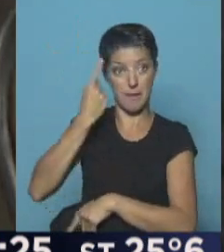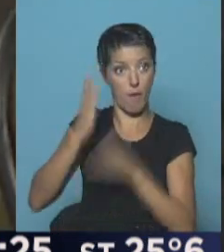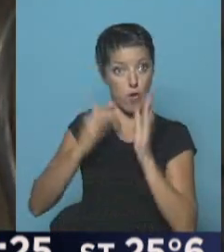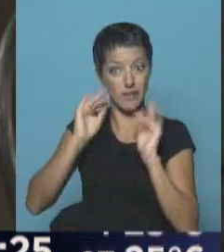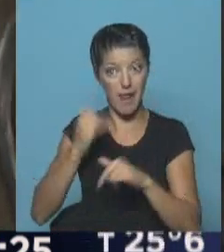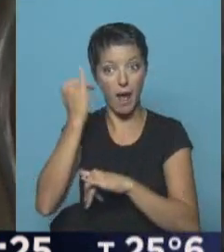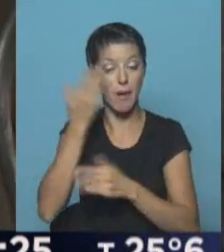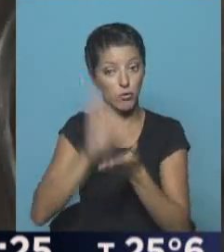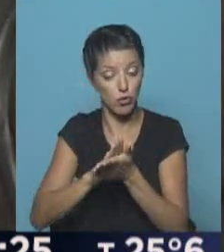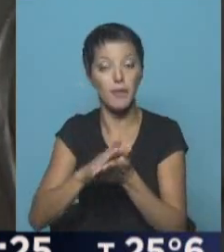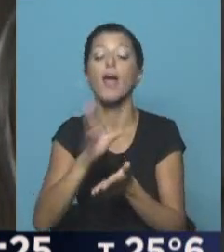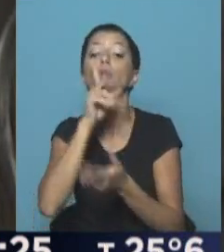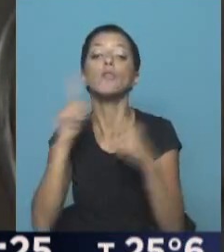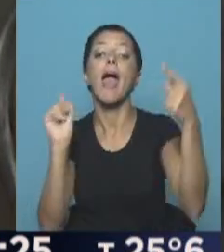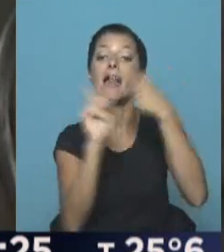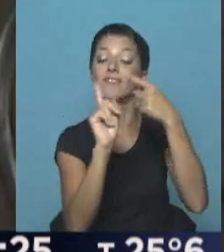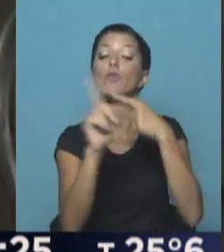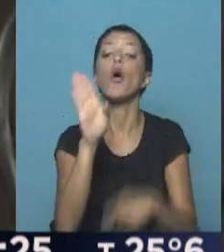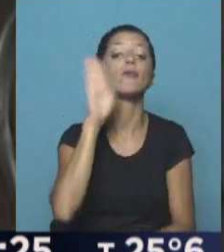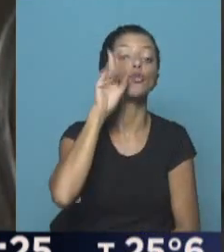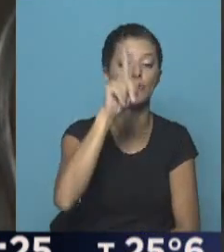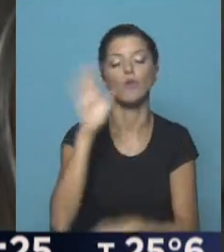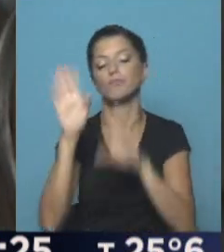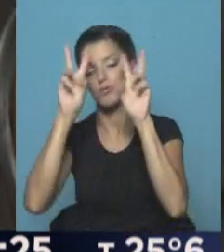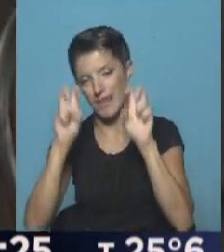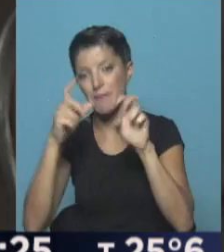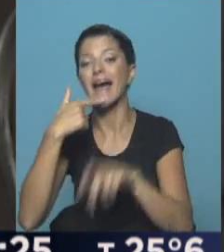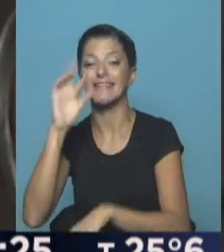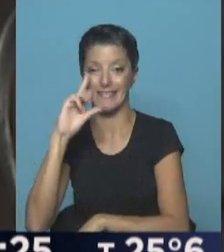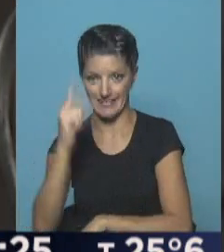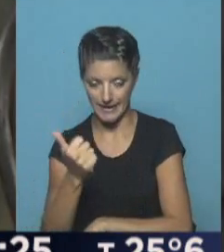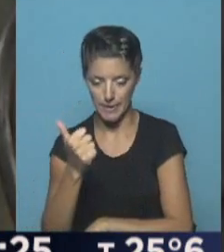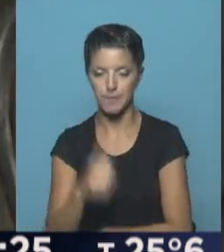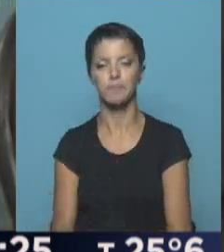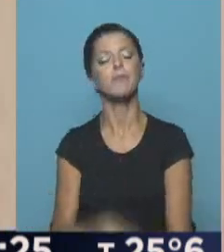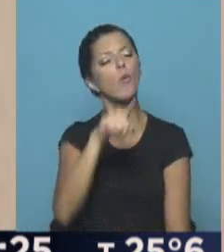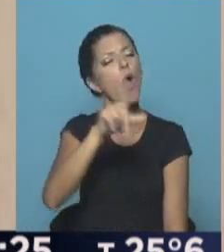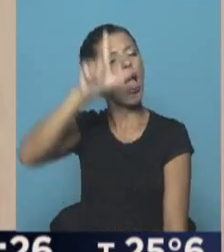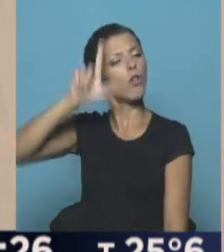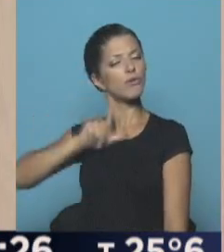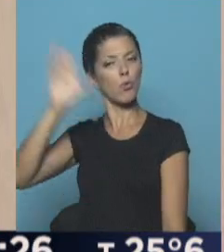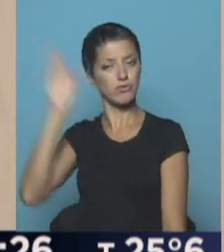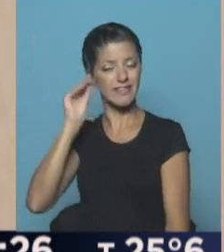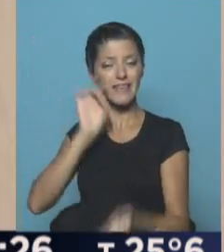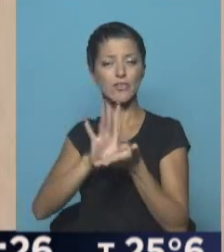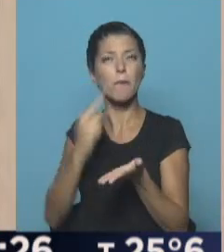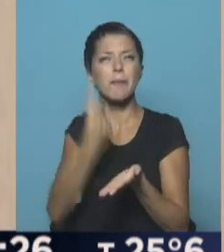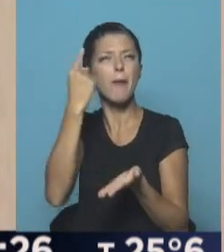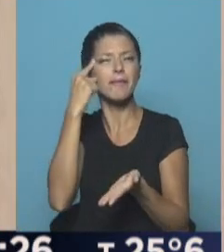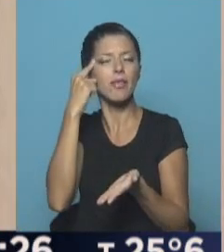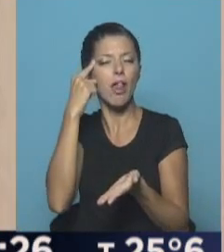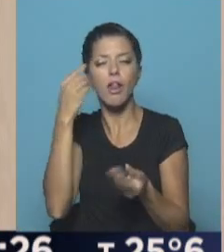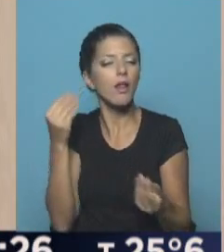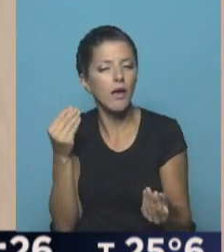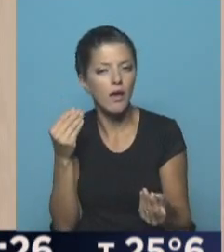también de Rusia en su relación con Estados Unidos en lo que tiene que ver con Siria. Cuando el lunes escuchaste que había habido un atentado, ¿lo primero que pensaste era